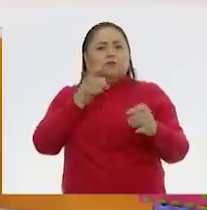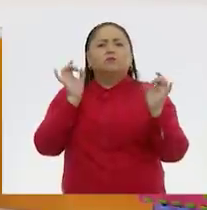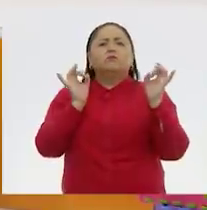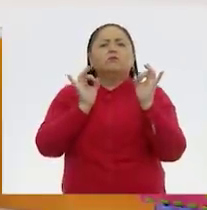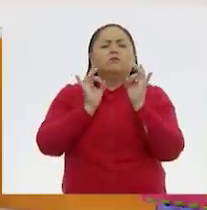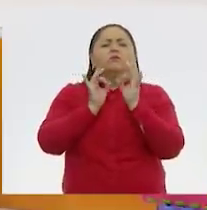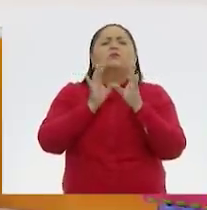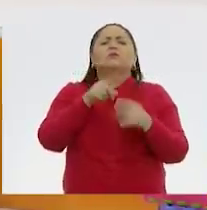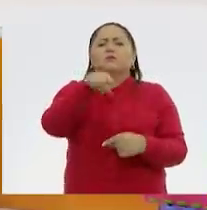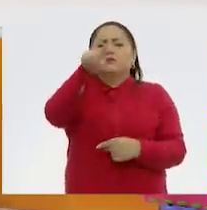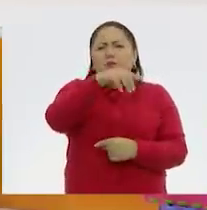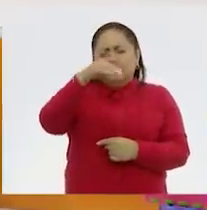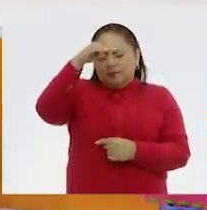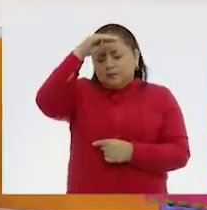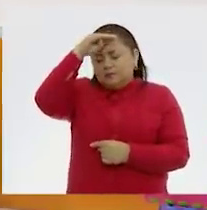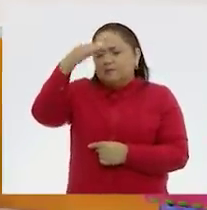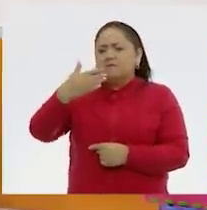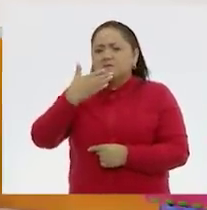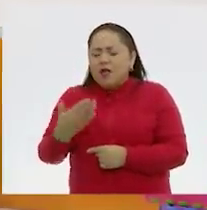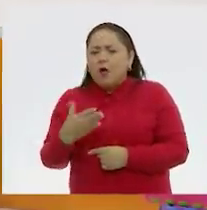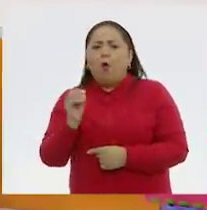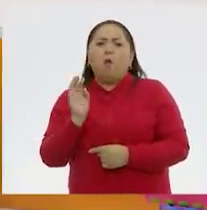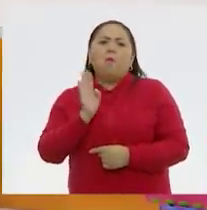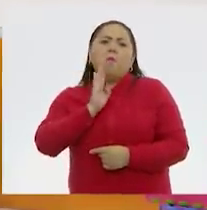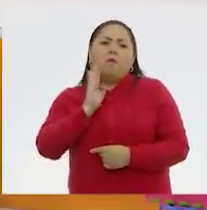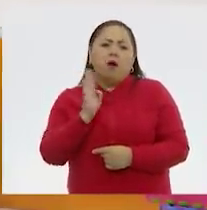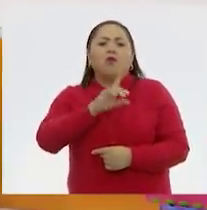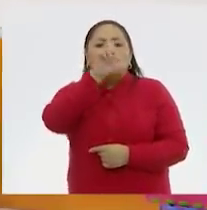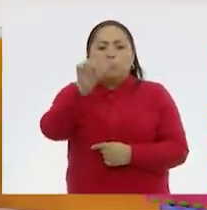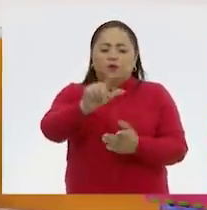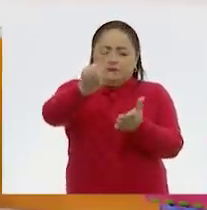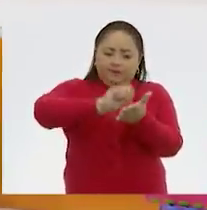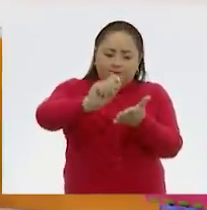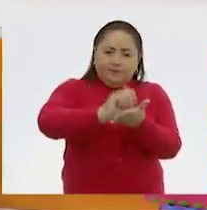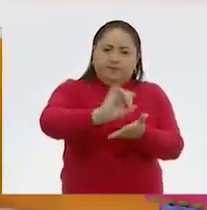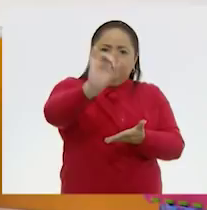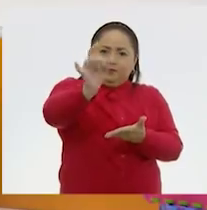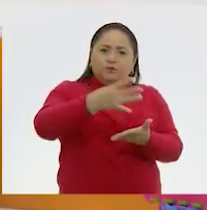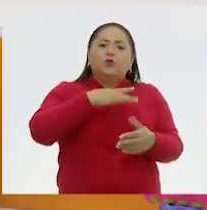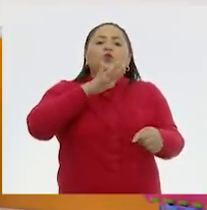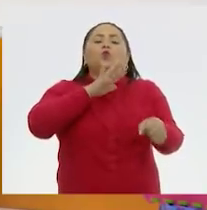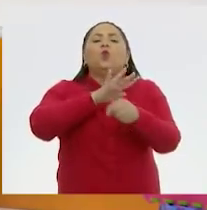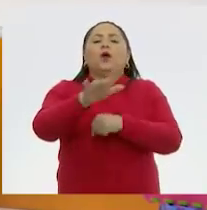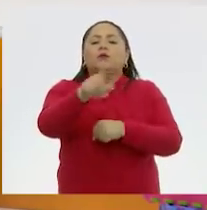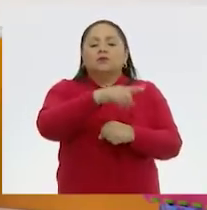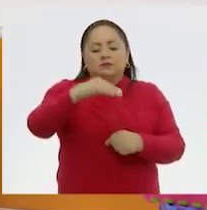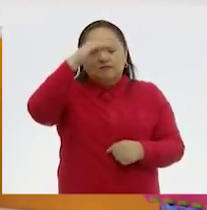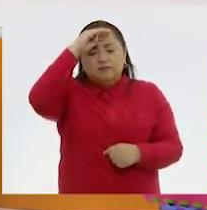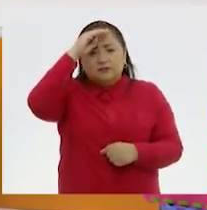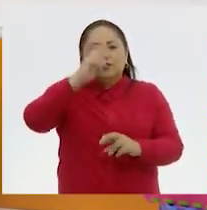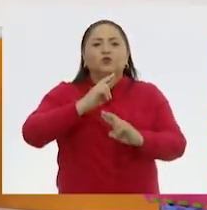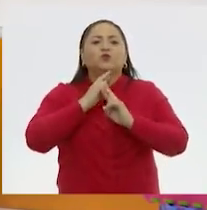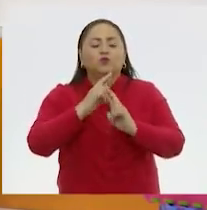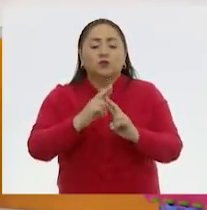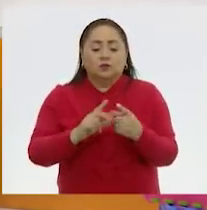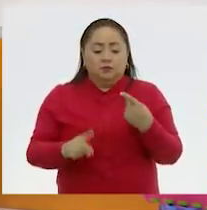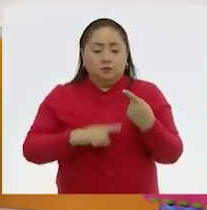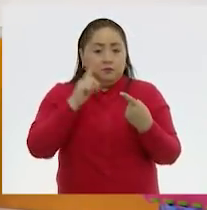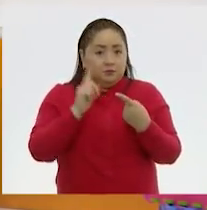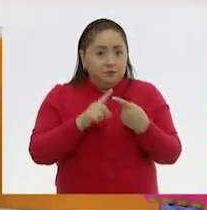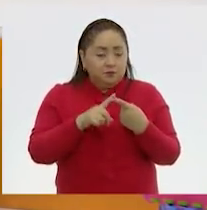entonces el reto será que ustedes analicen la situación y que nos escriban cuál es la decisión que toman, la